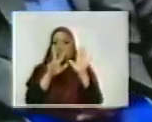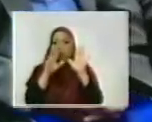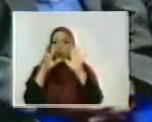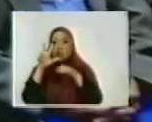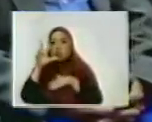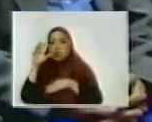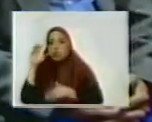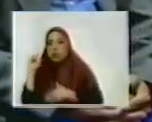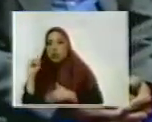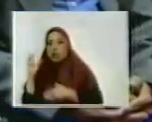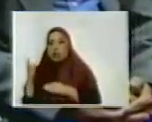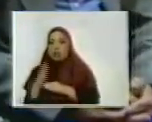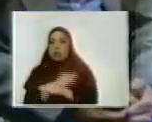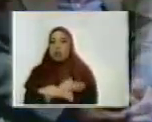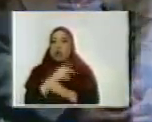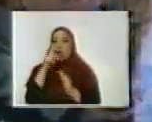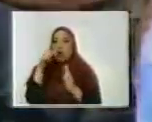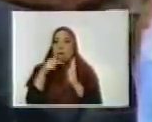1830-1998.